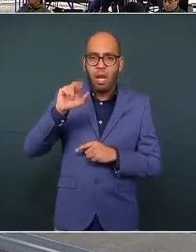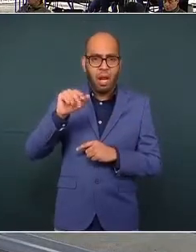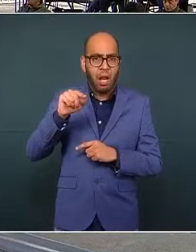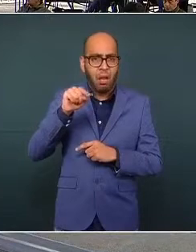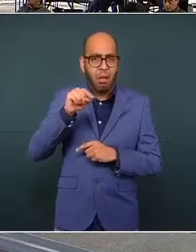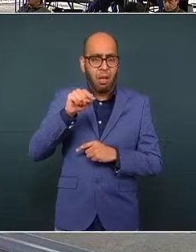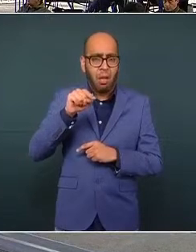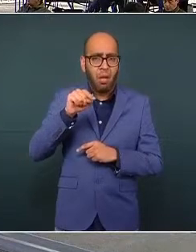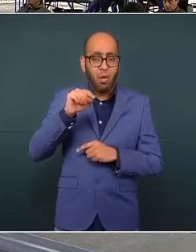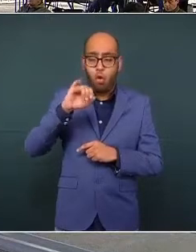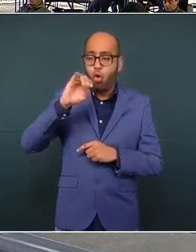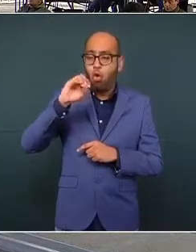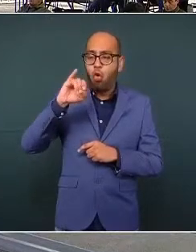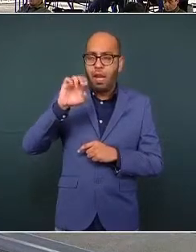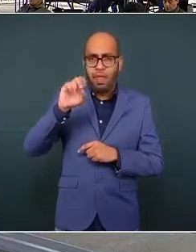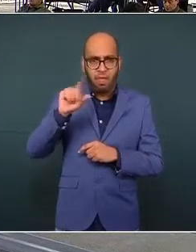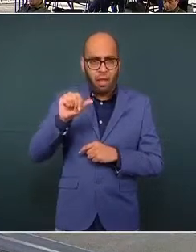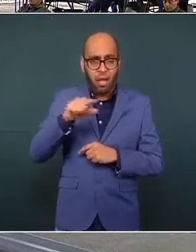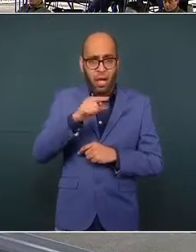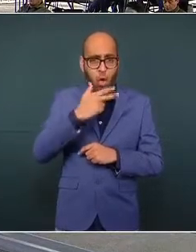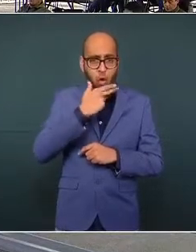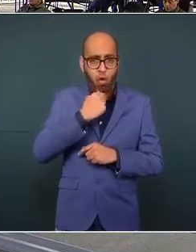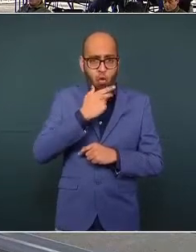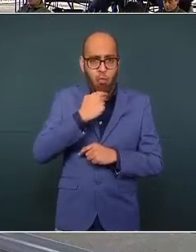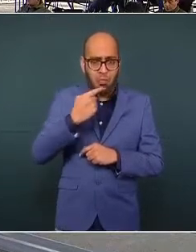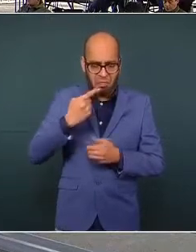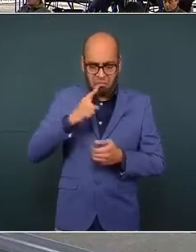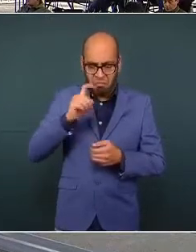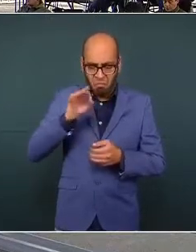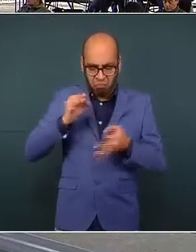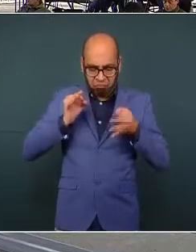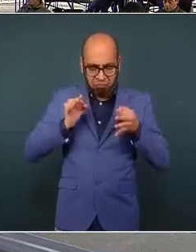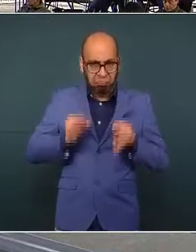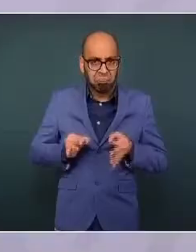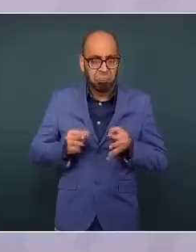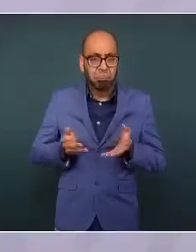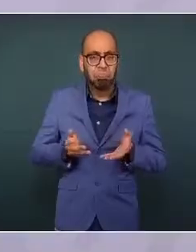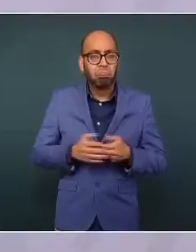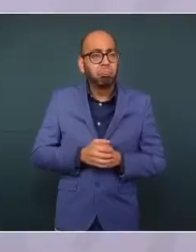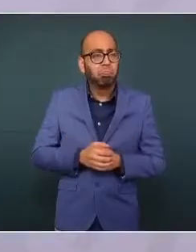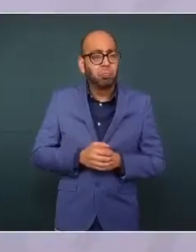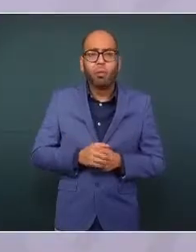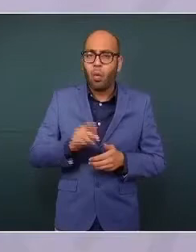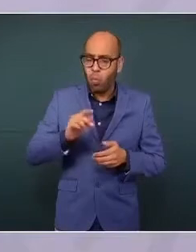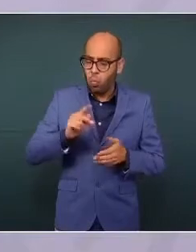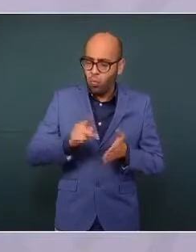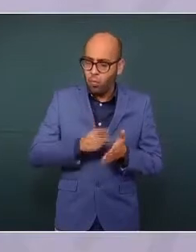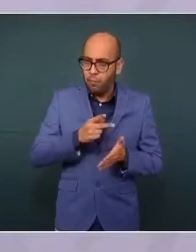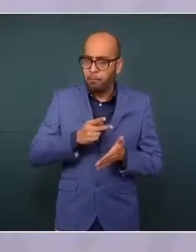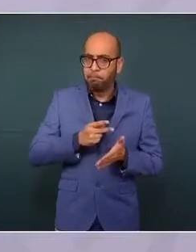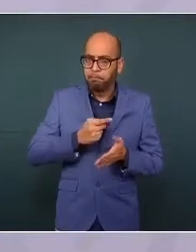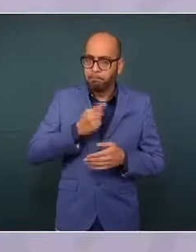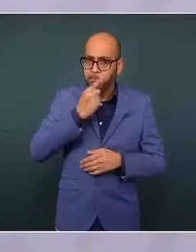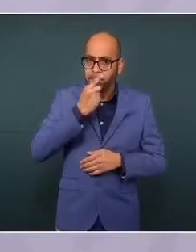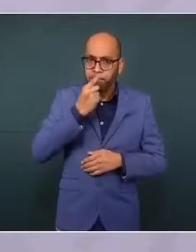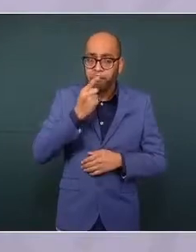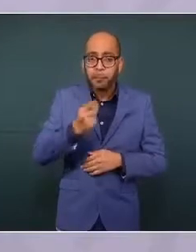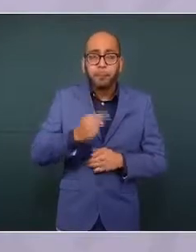íntegro. Aquí nada más vuelvo a decir que cuando me